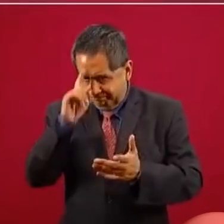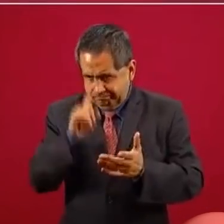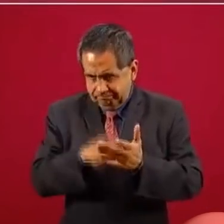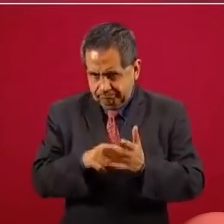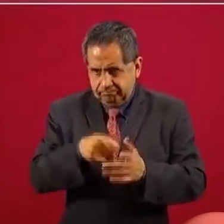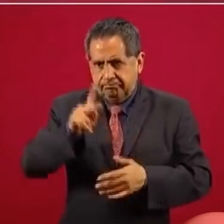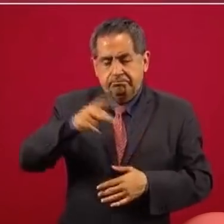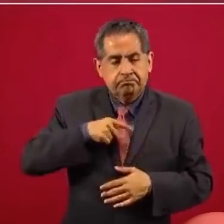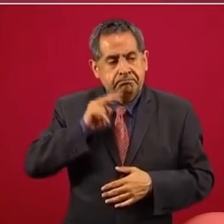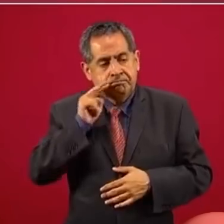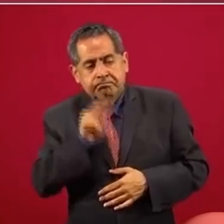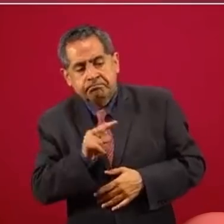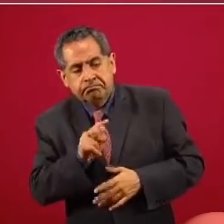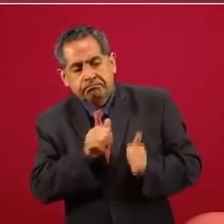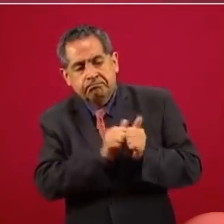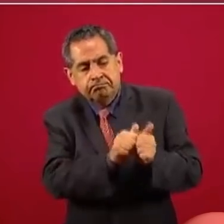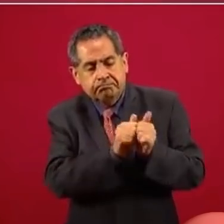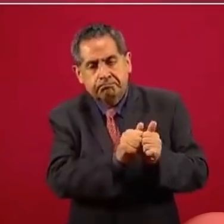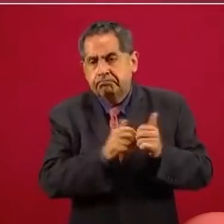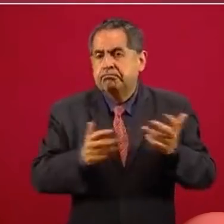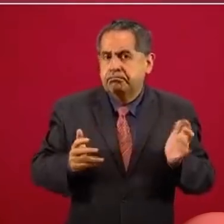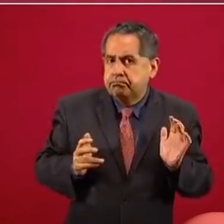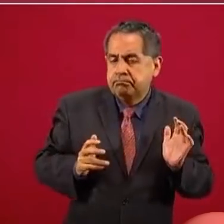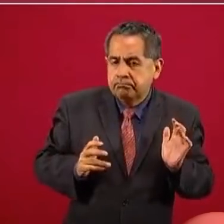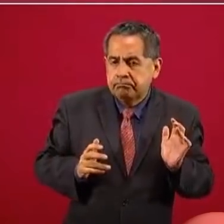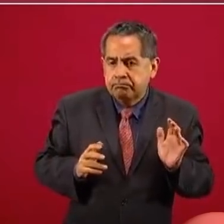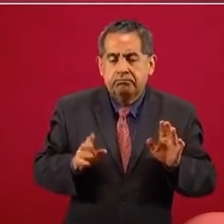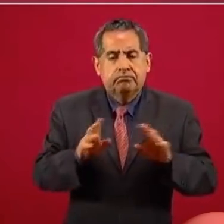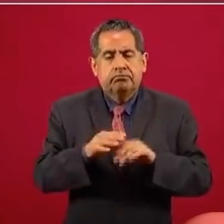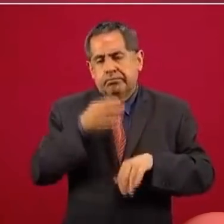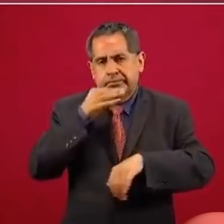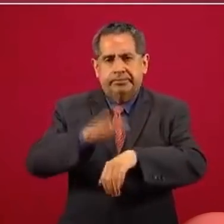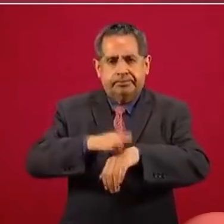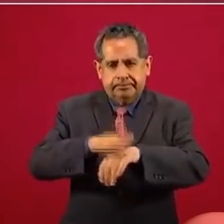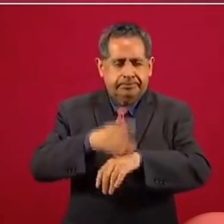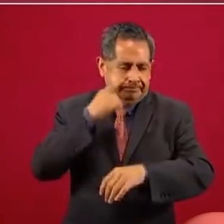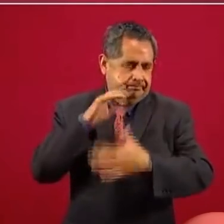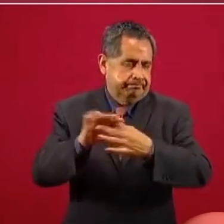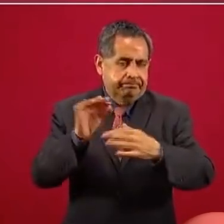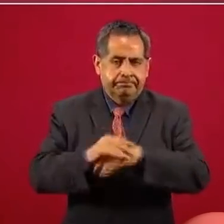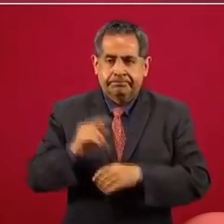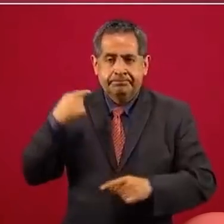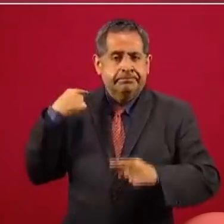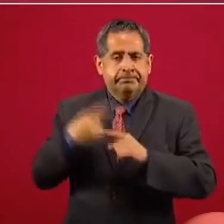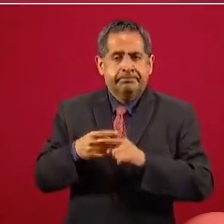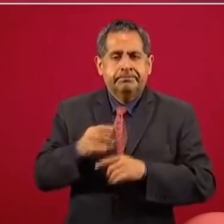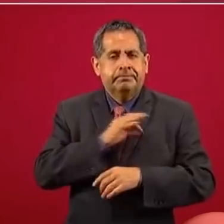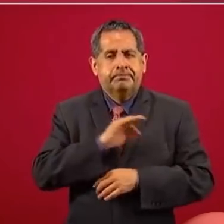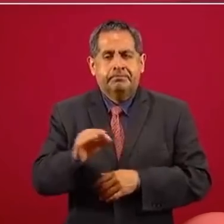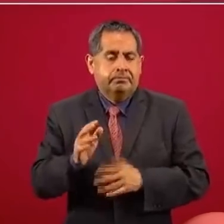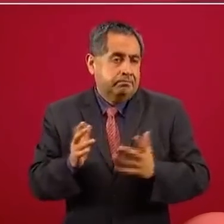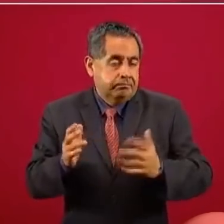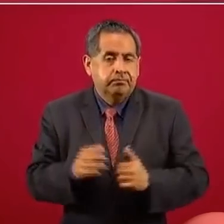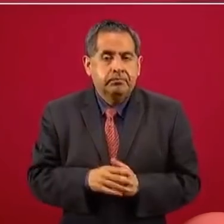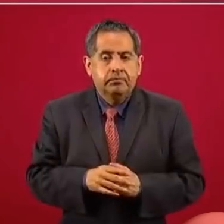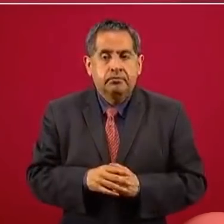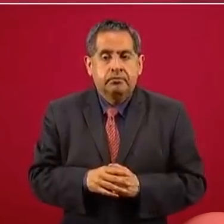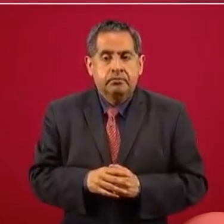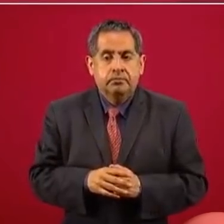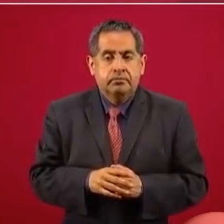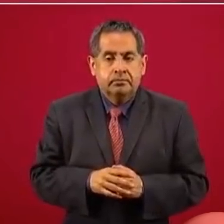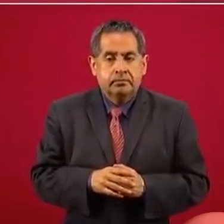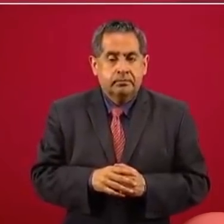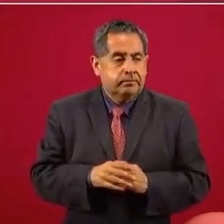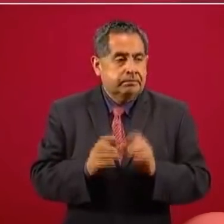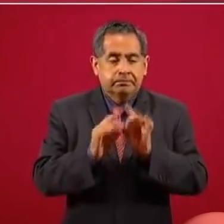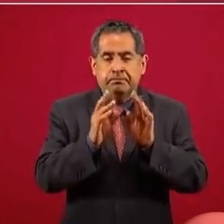estar cerca de él como estamos. Por darte un dato, ha habido en los últimos meses, a pesar de